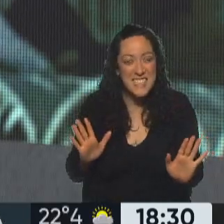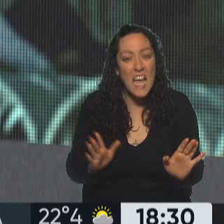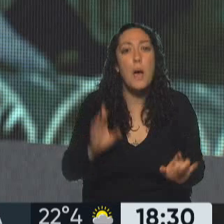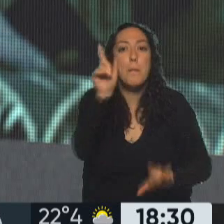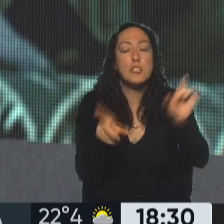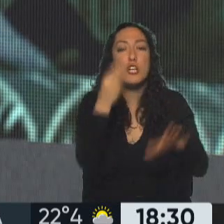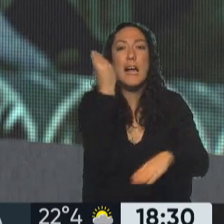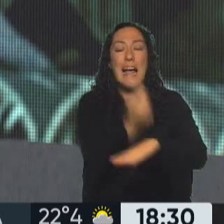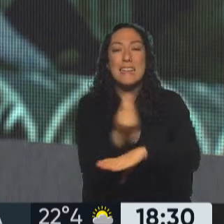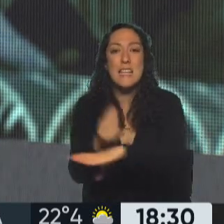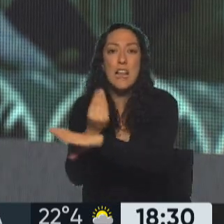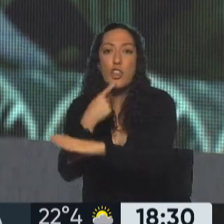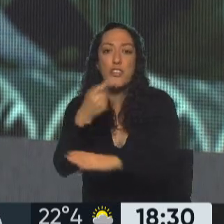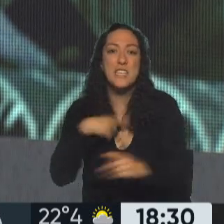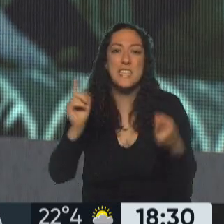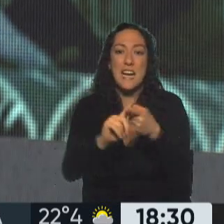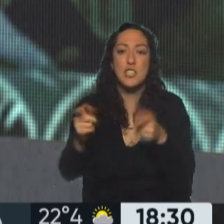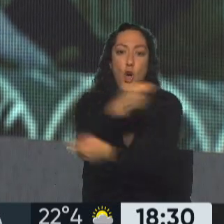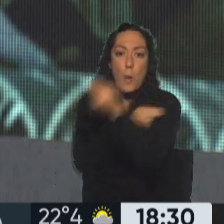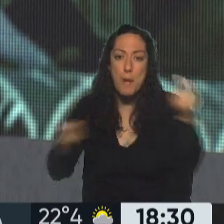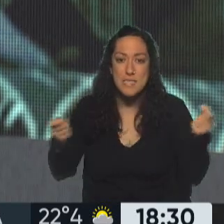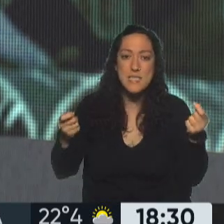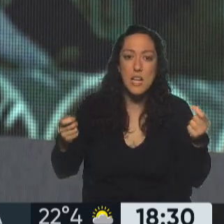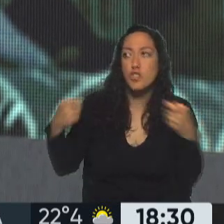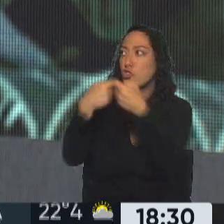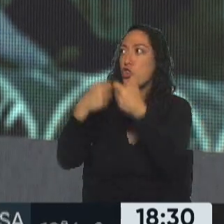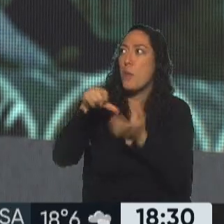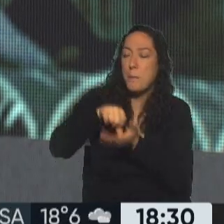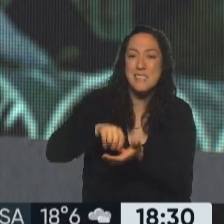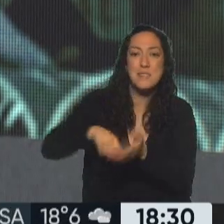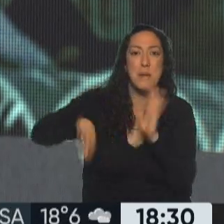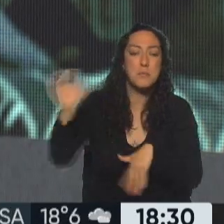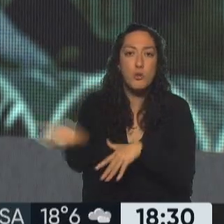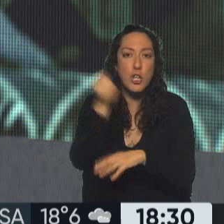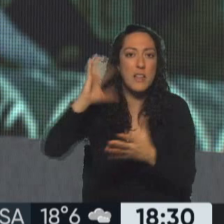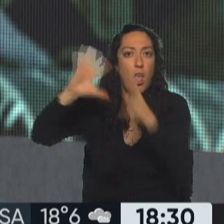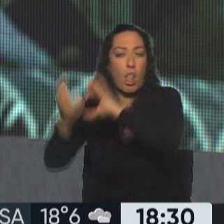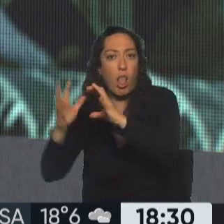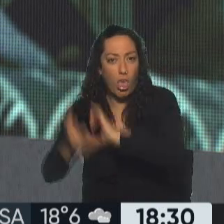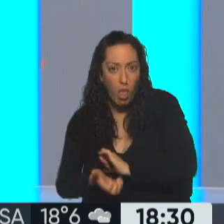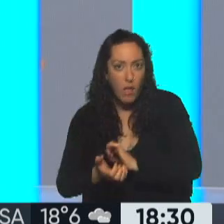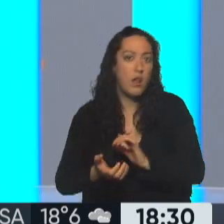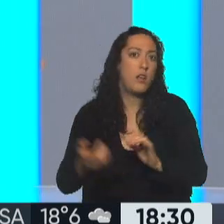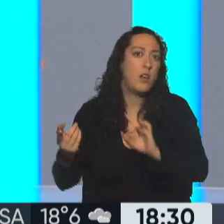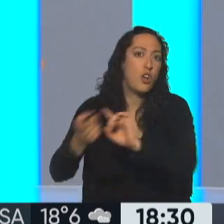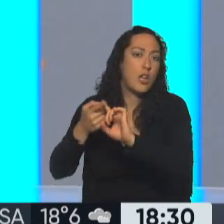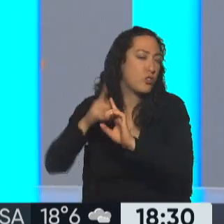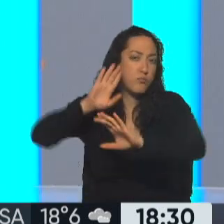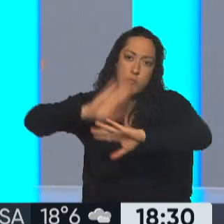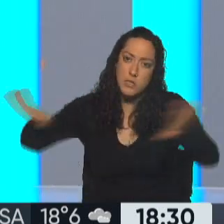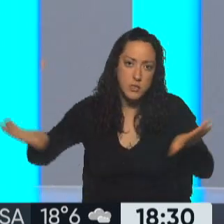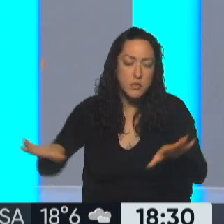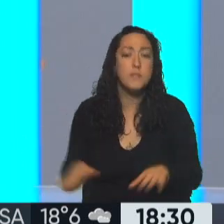van a destruir las relaciones comerciales con los principales socios del país, ¿no? Eso ustedes también los tienen muy preocupados. Pero yo creo